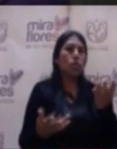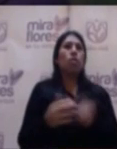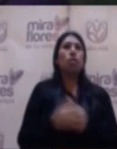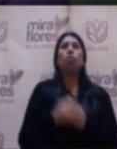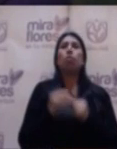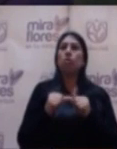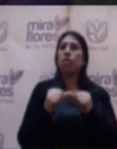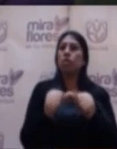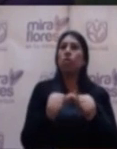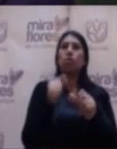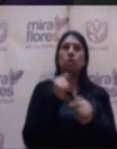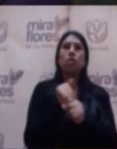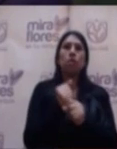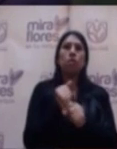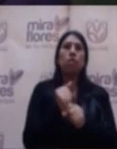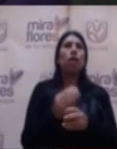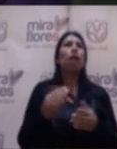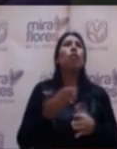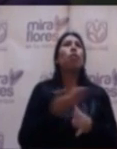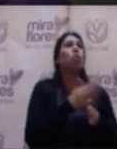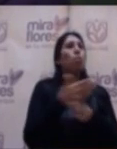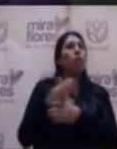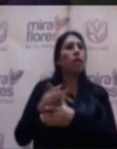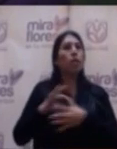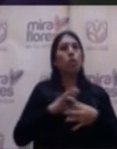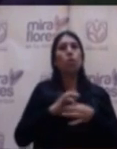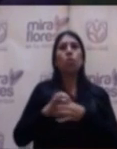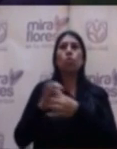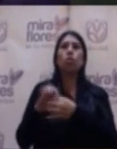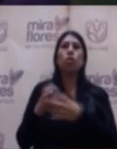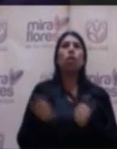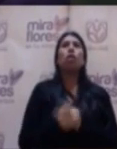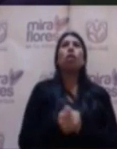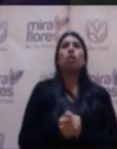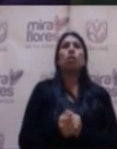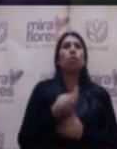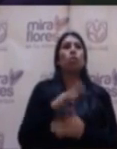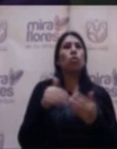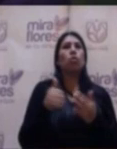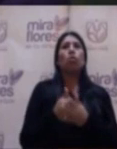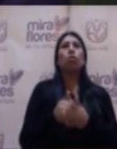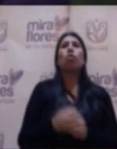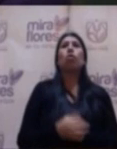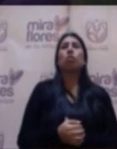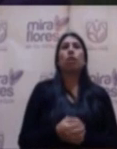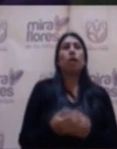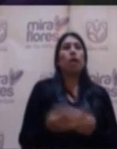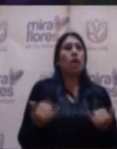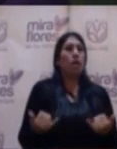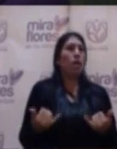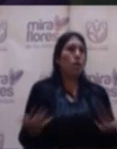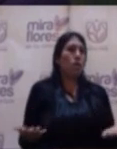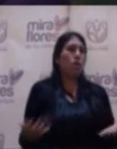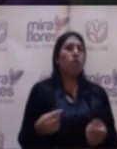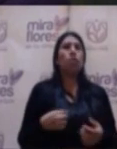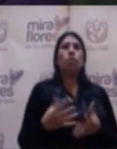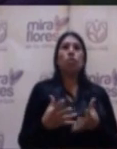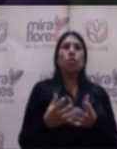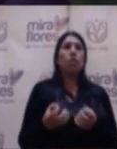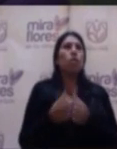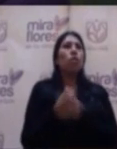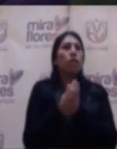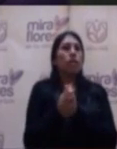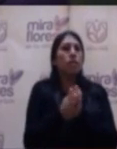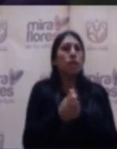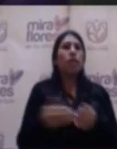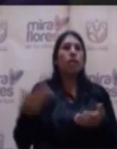venido compartiendo en conjunto todos los colegas. Ahora quiero desearle lo mejor en esta